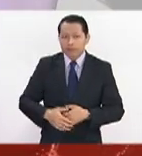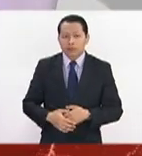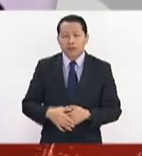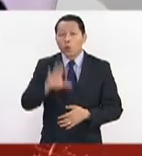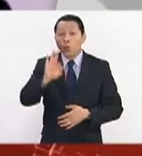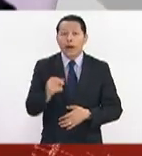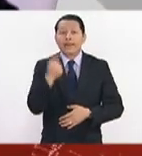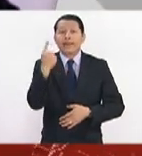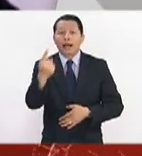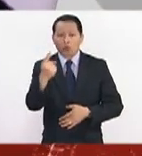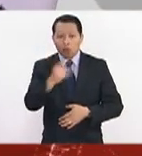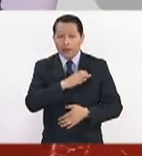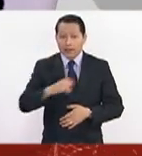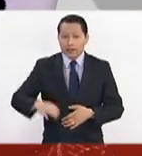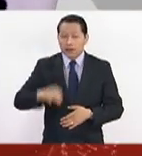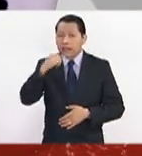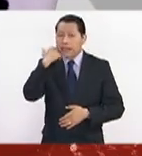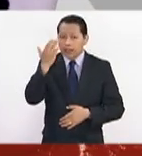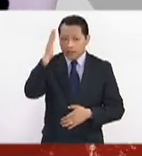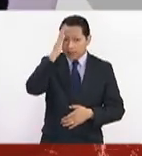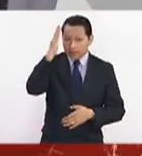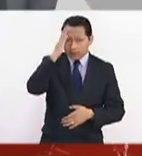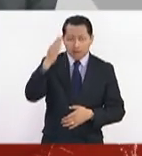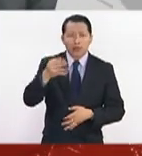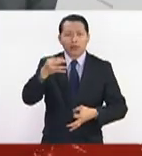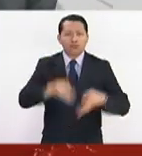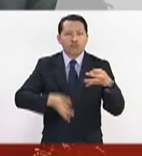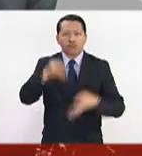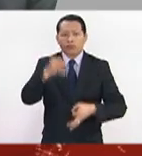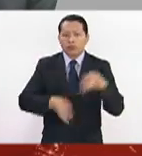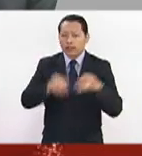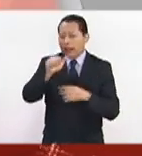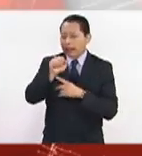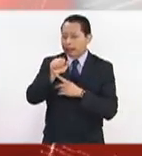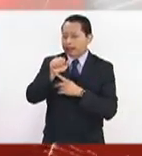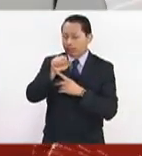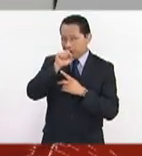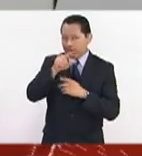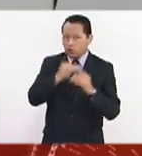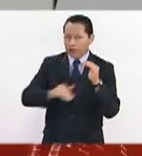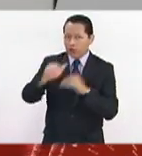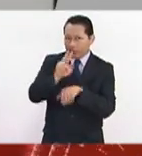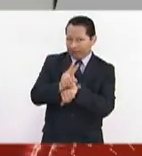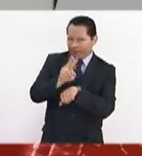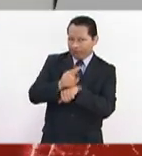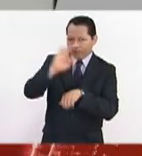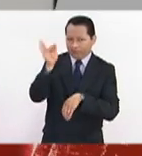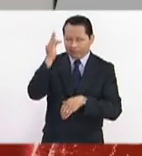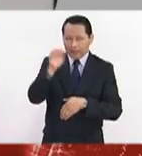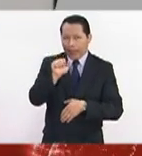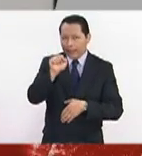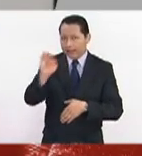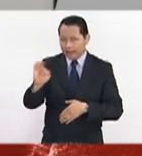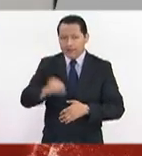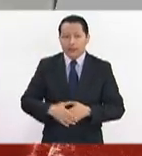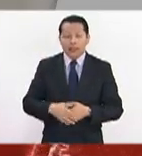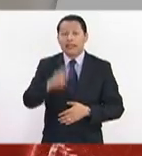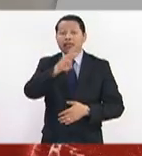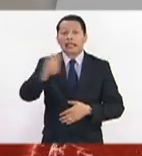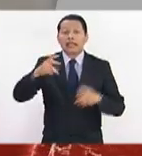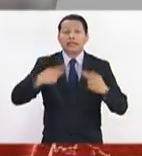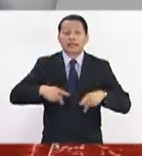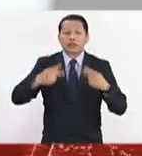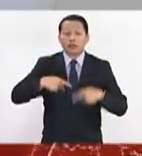41 aspirantes buscan la titularidad de la Auditoría Superior de la Federación. Aumenta a más de 300 el número de víctimas